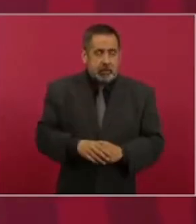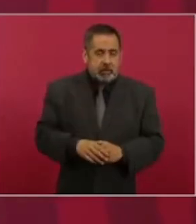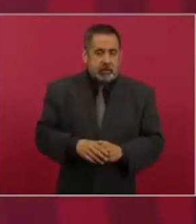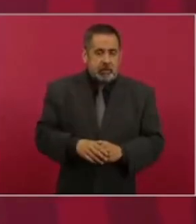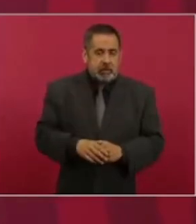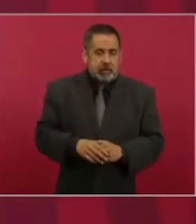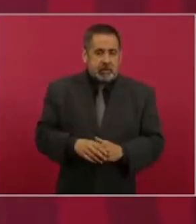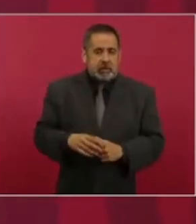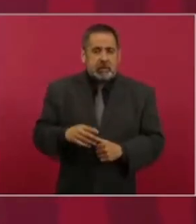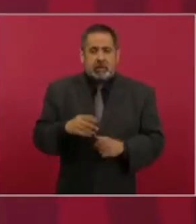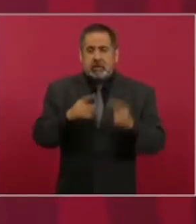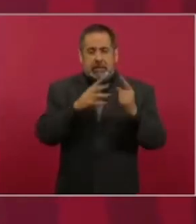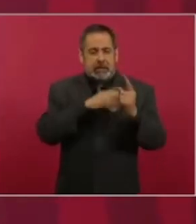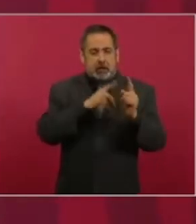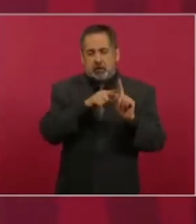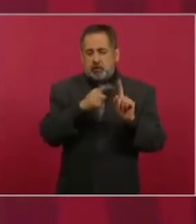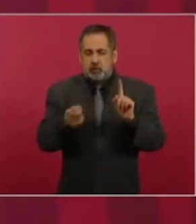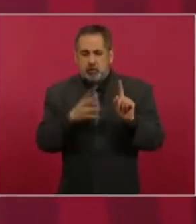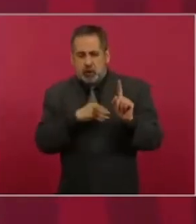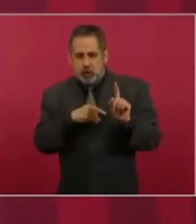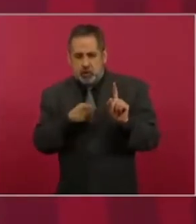el hijo de don Jesús